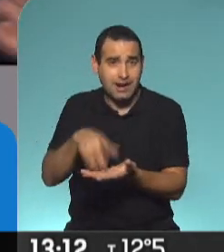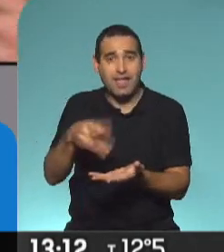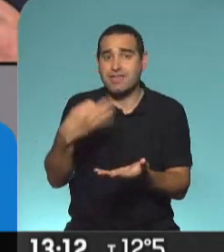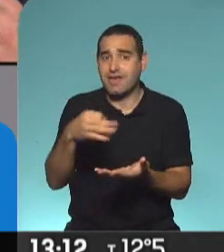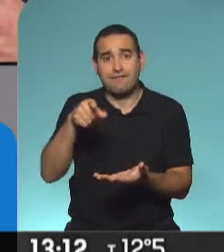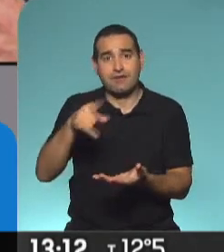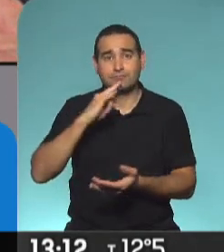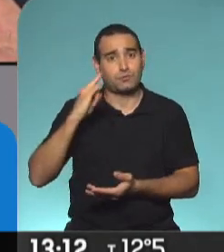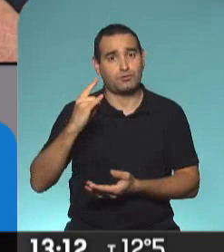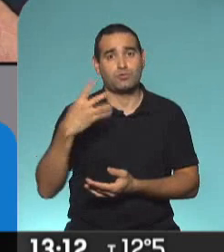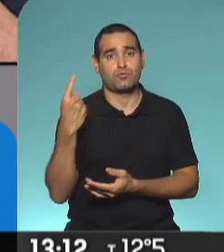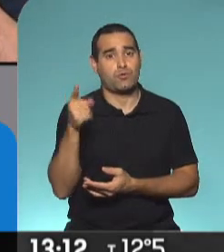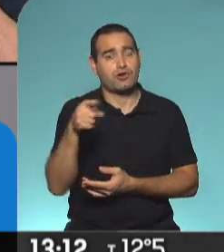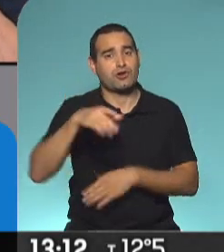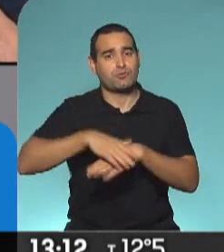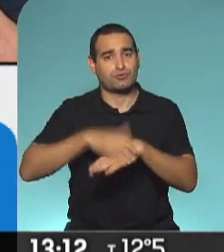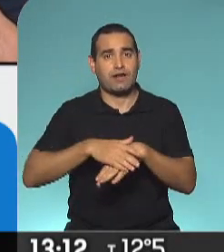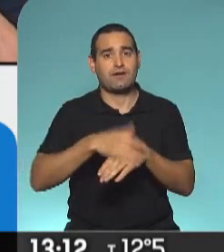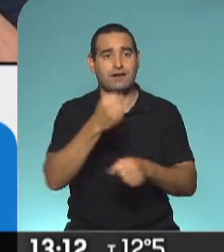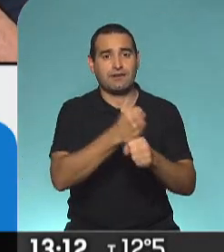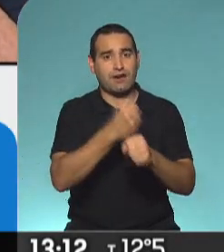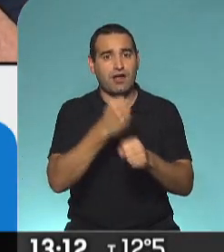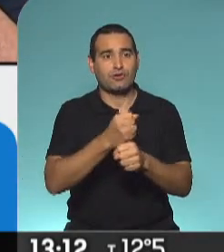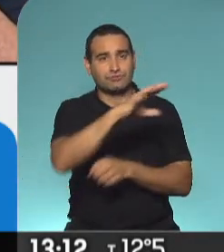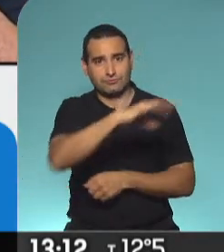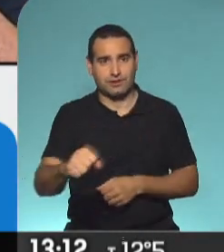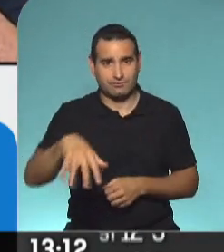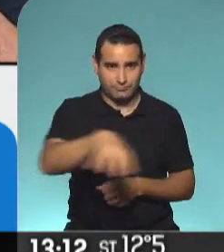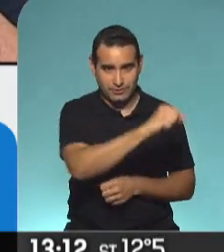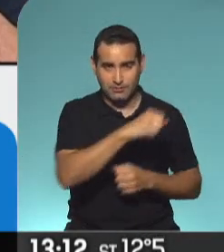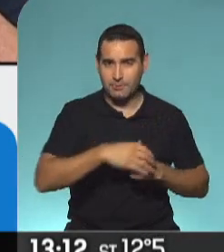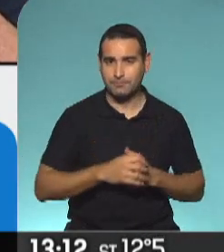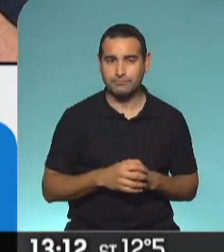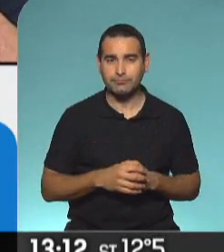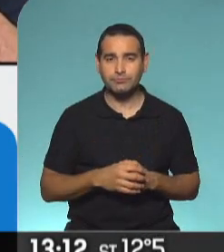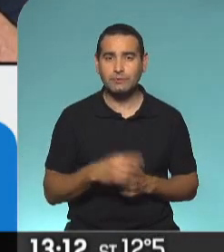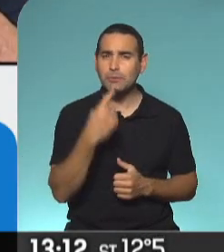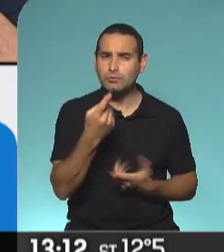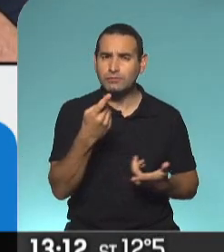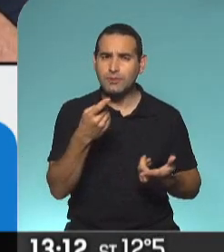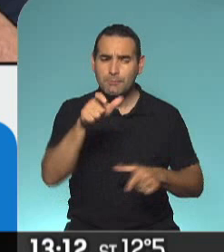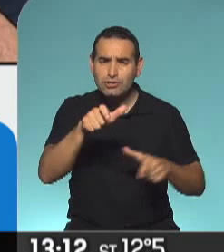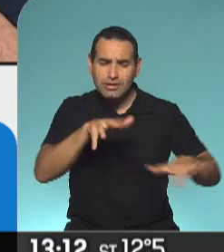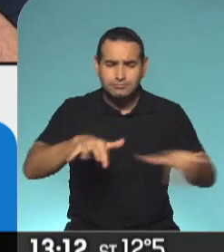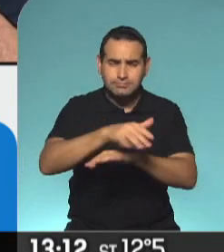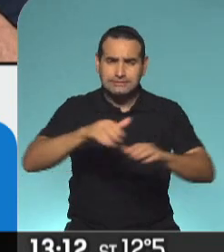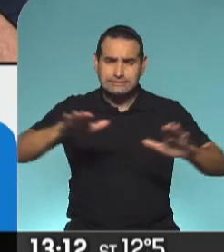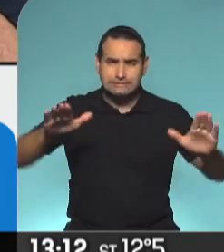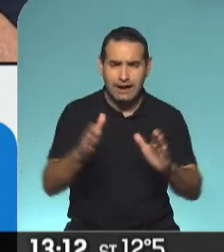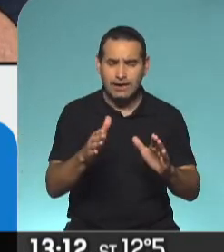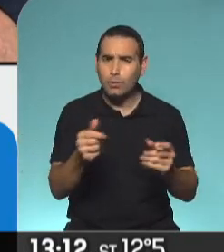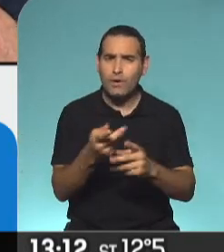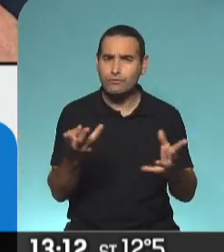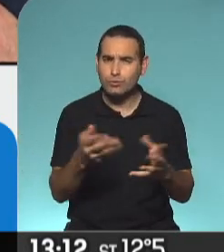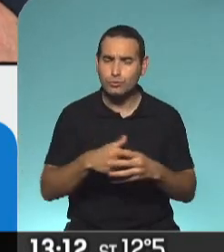proveerle a sus trabajadores en el transporte privado a cuánto se quiere bajar en cuanto al número de personas que circulan en el